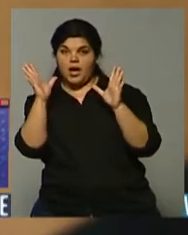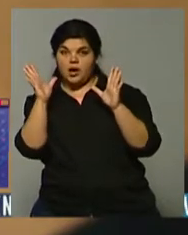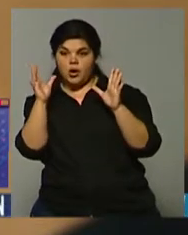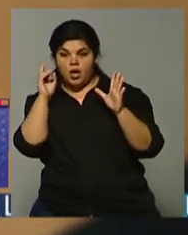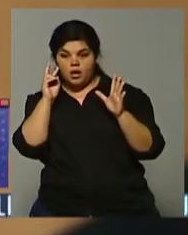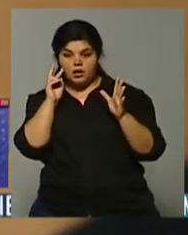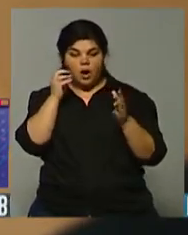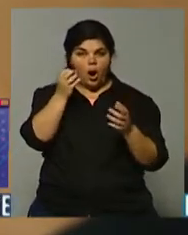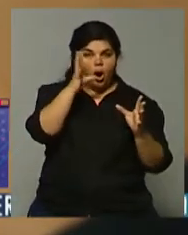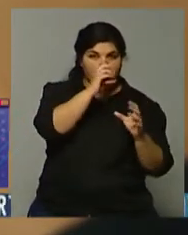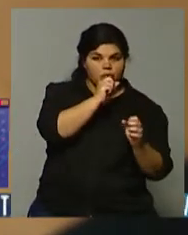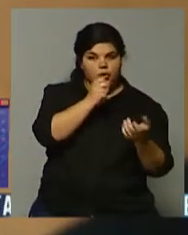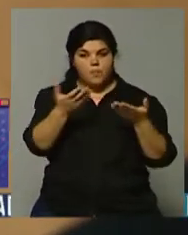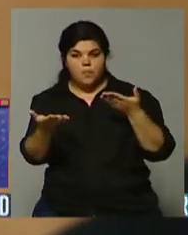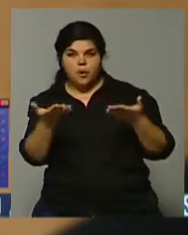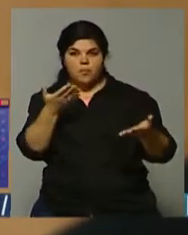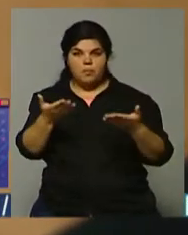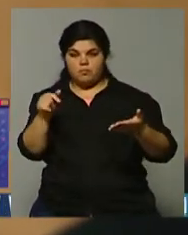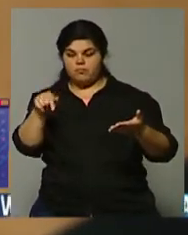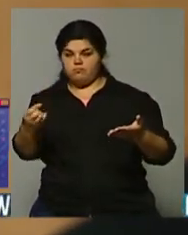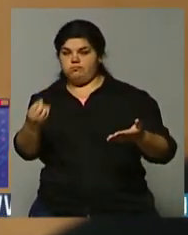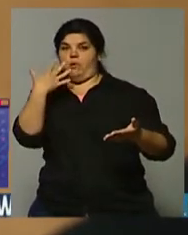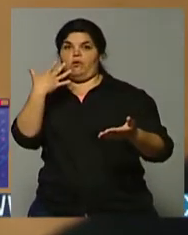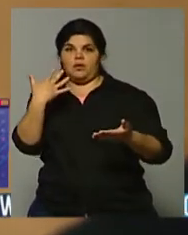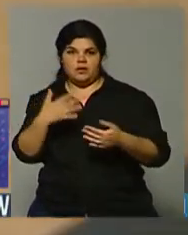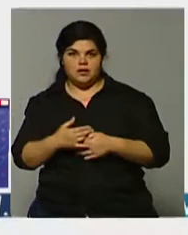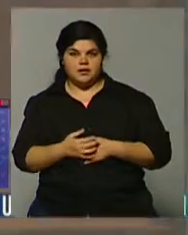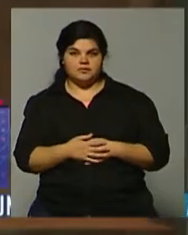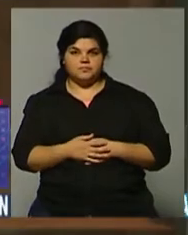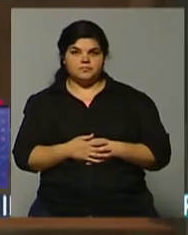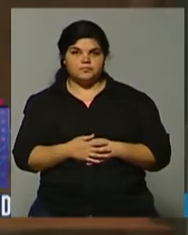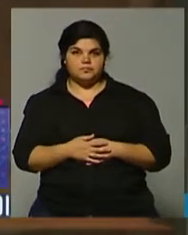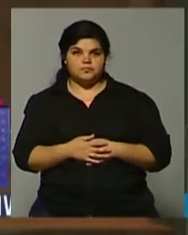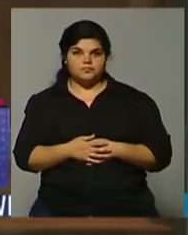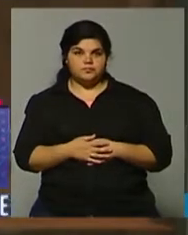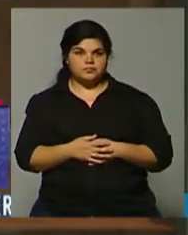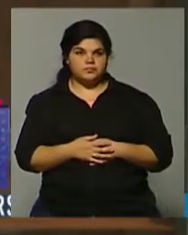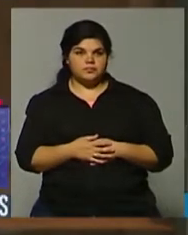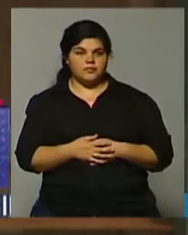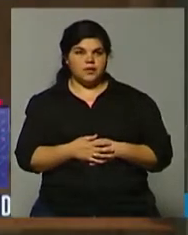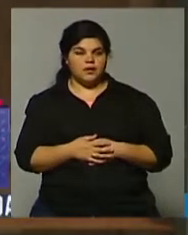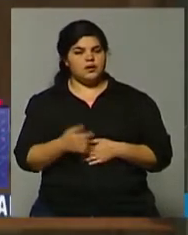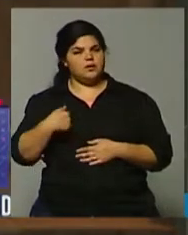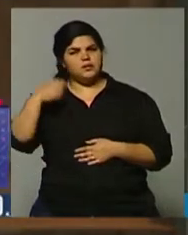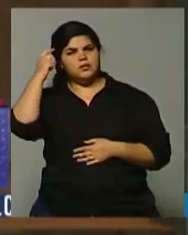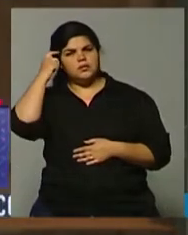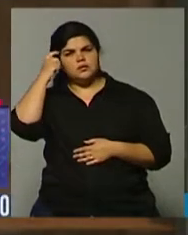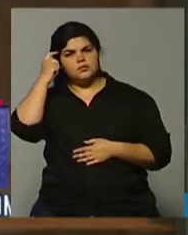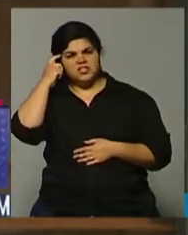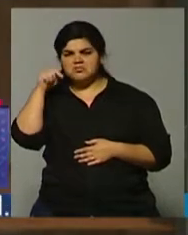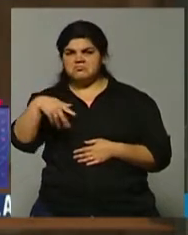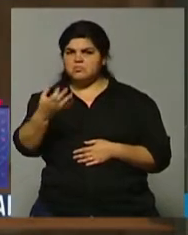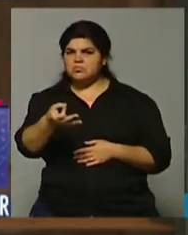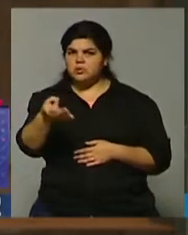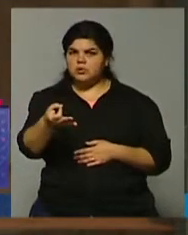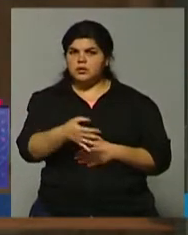como que te choca un poco la vista. Tal cuando cual, sí, Ariel. Bueno, te choca, sí, es verdad. Me quedé pensando que es una buena opción, teniendo